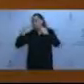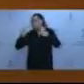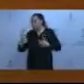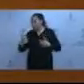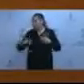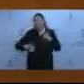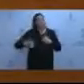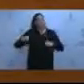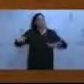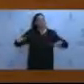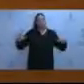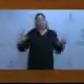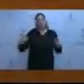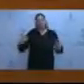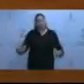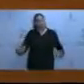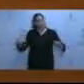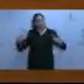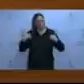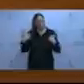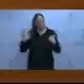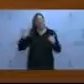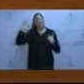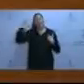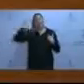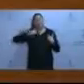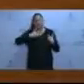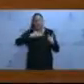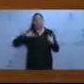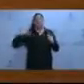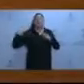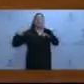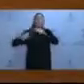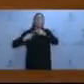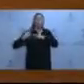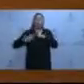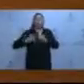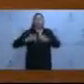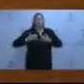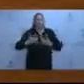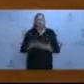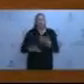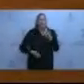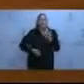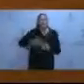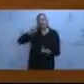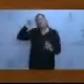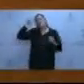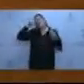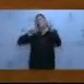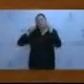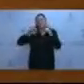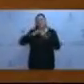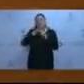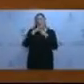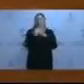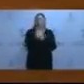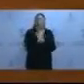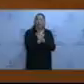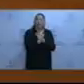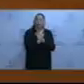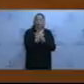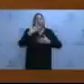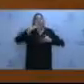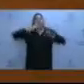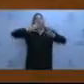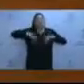Y queremos saber cuáles son esas consecuencias y qué tienen previsto para esta situación si se produce. Se lo he dicho más